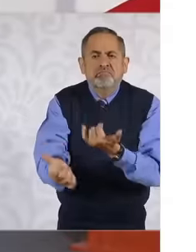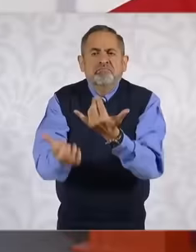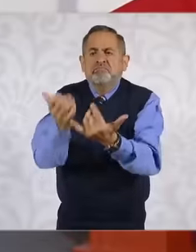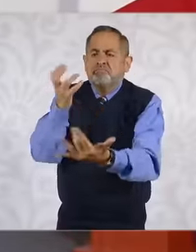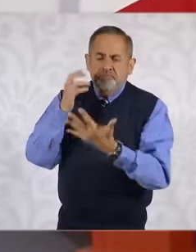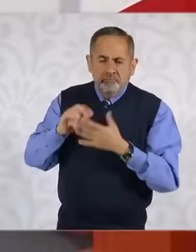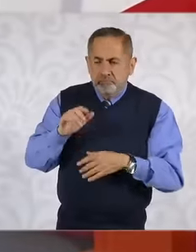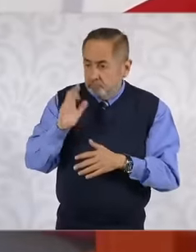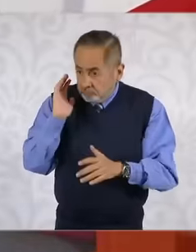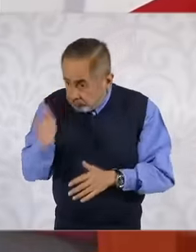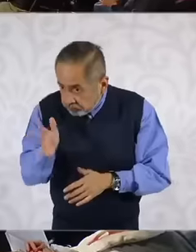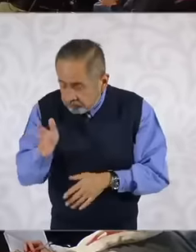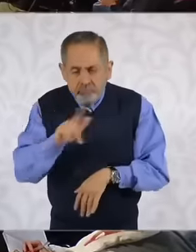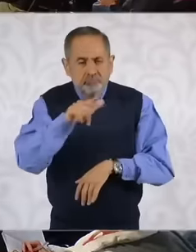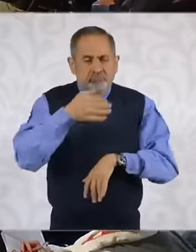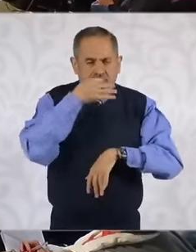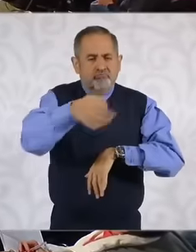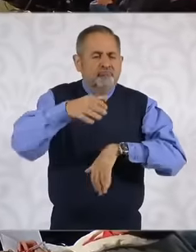informará.